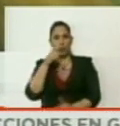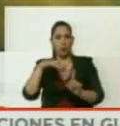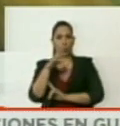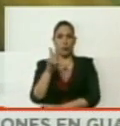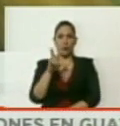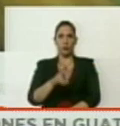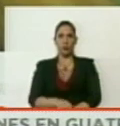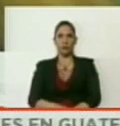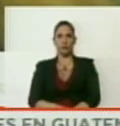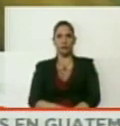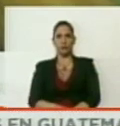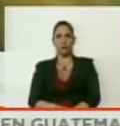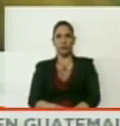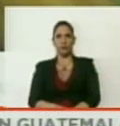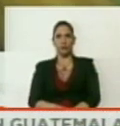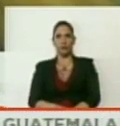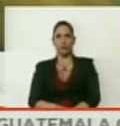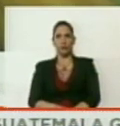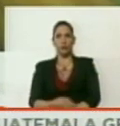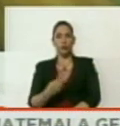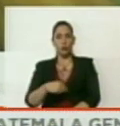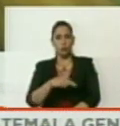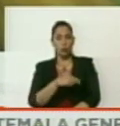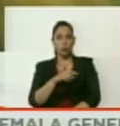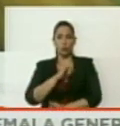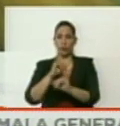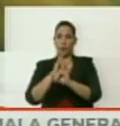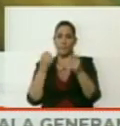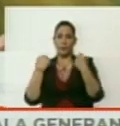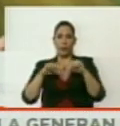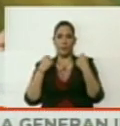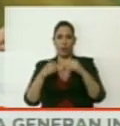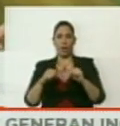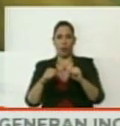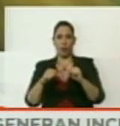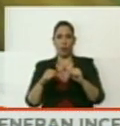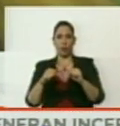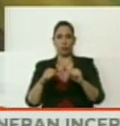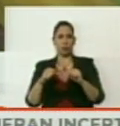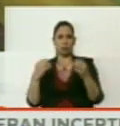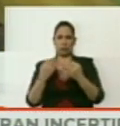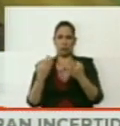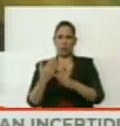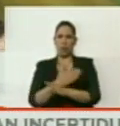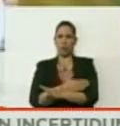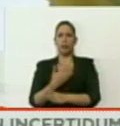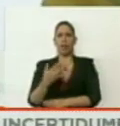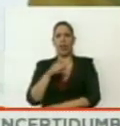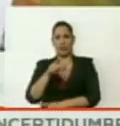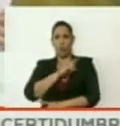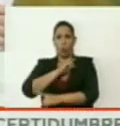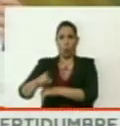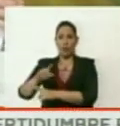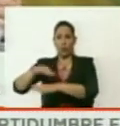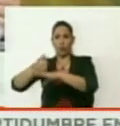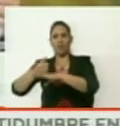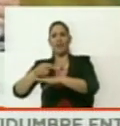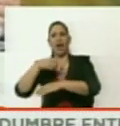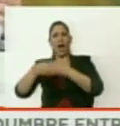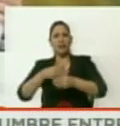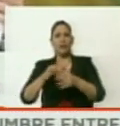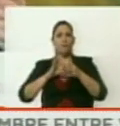de Venezuela. Nosotros estamos preparados como lo hemos estado, porque esta orden ejecutiva lo que hace es